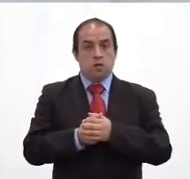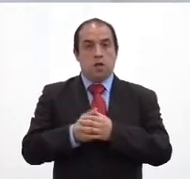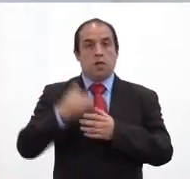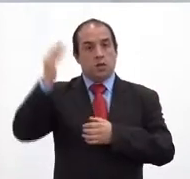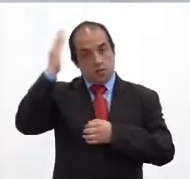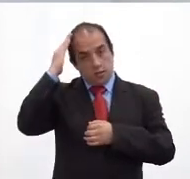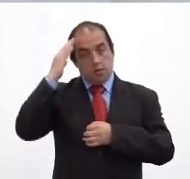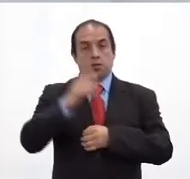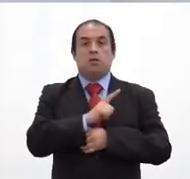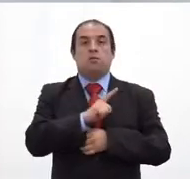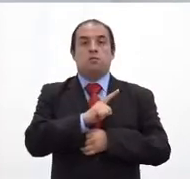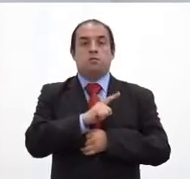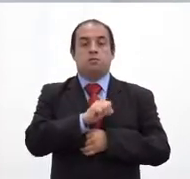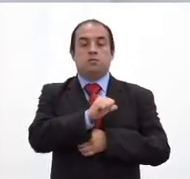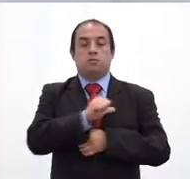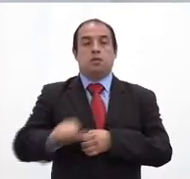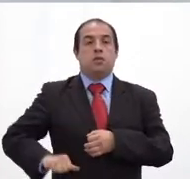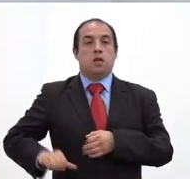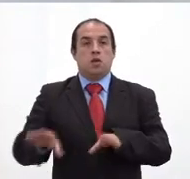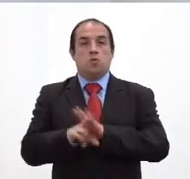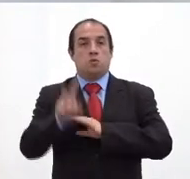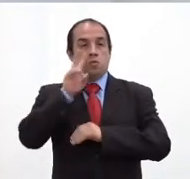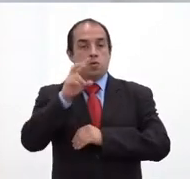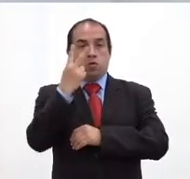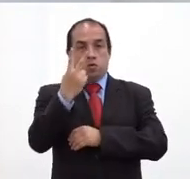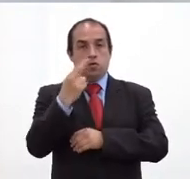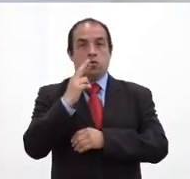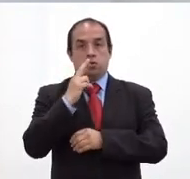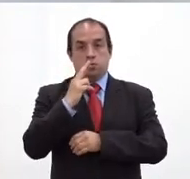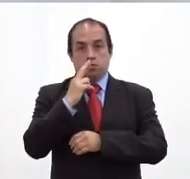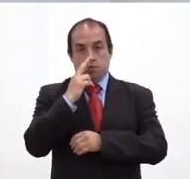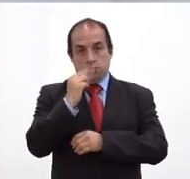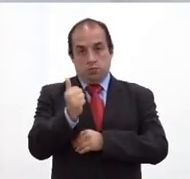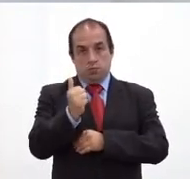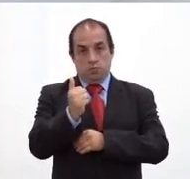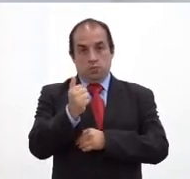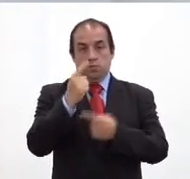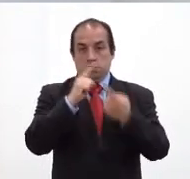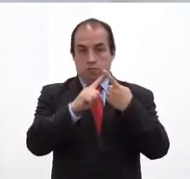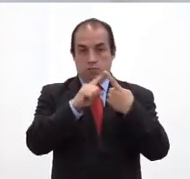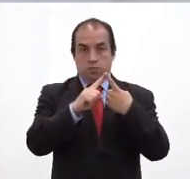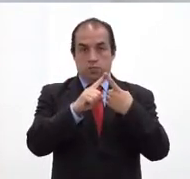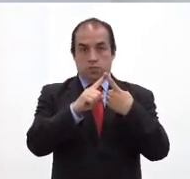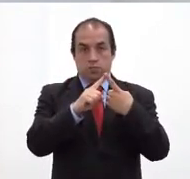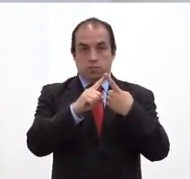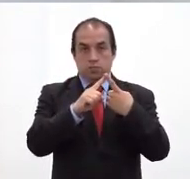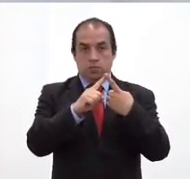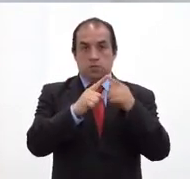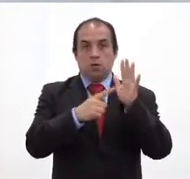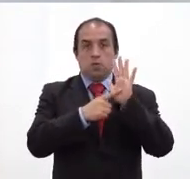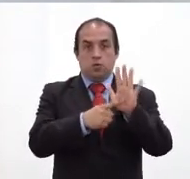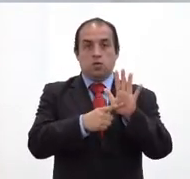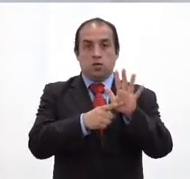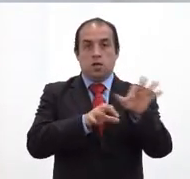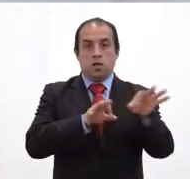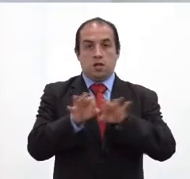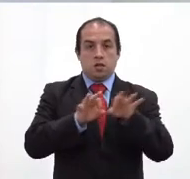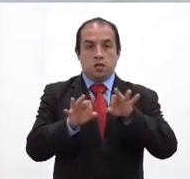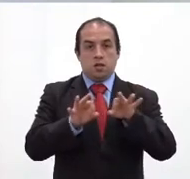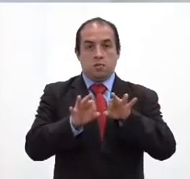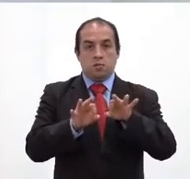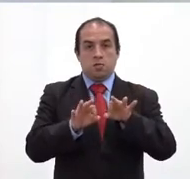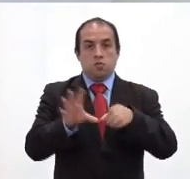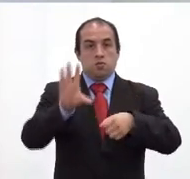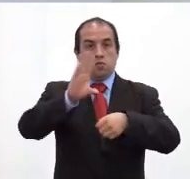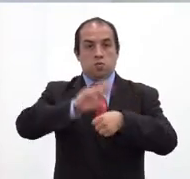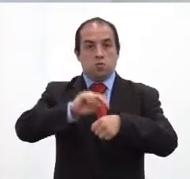la alcaldía. Como vieron, por dos razones. La primera es mostrarles el trabajo integral que